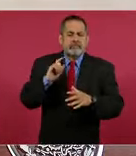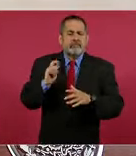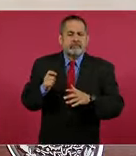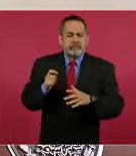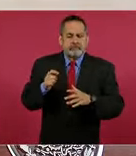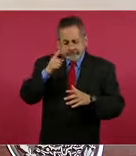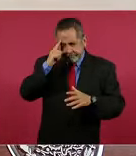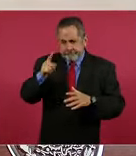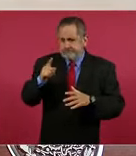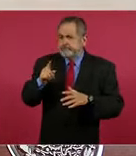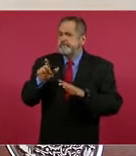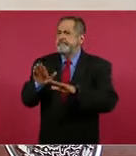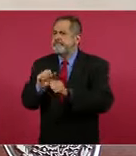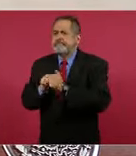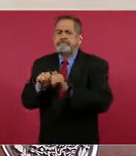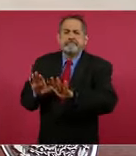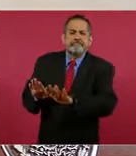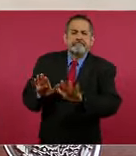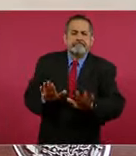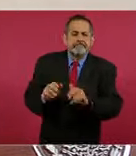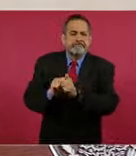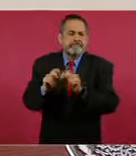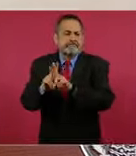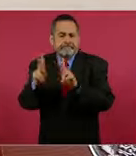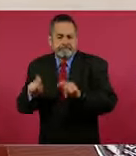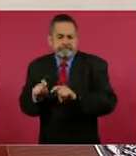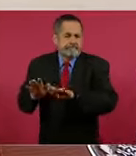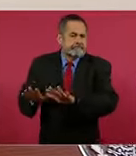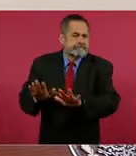a que la manifestación fuese pacífica.